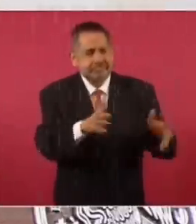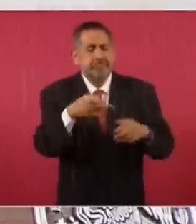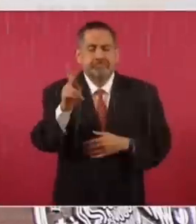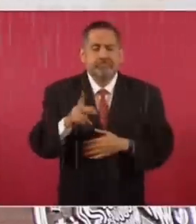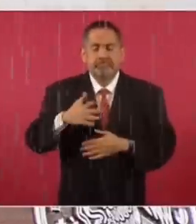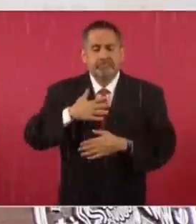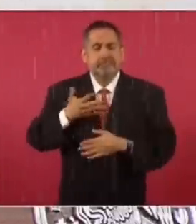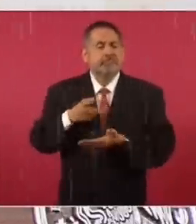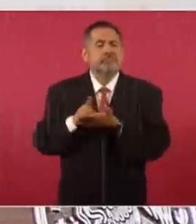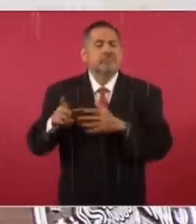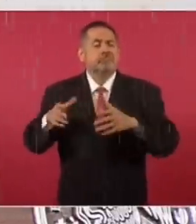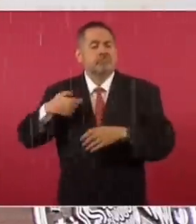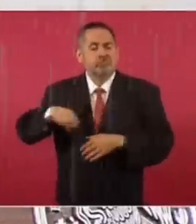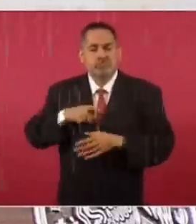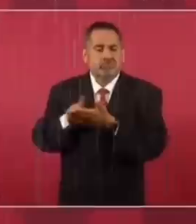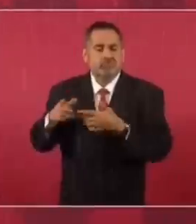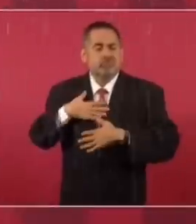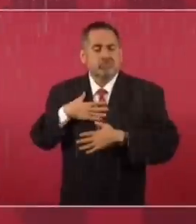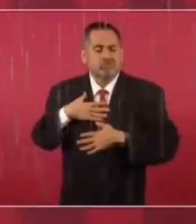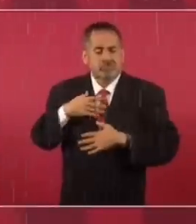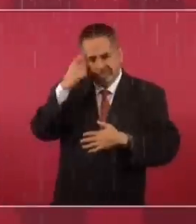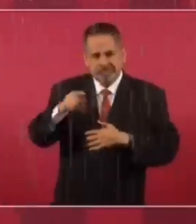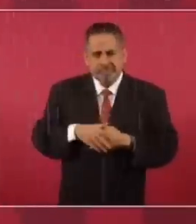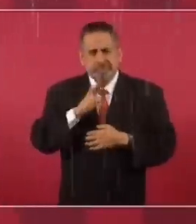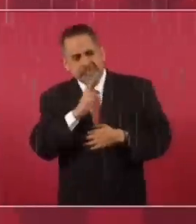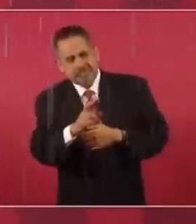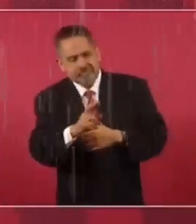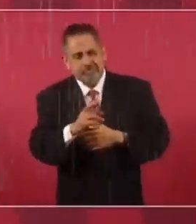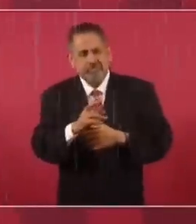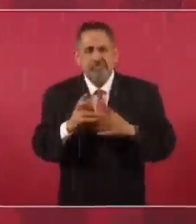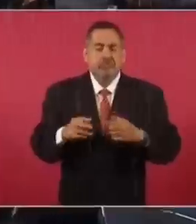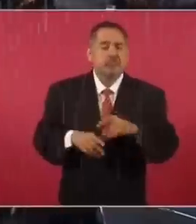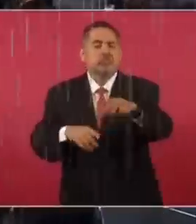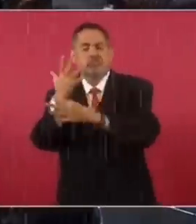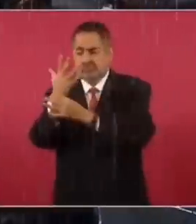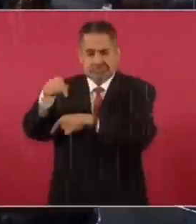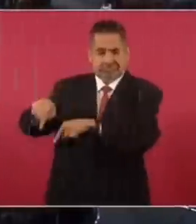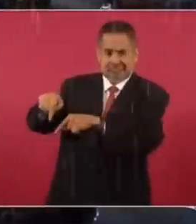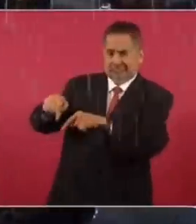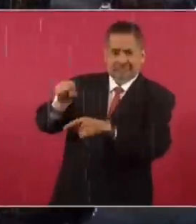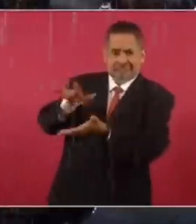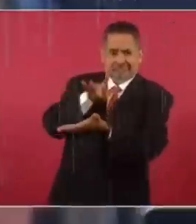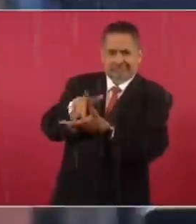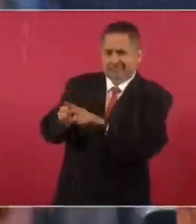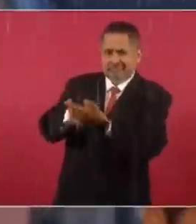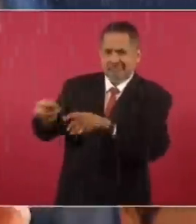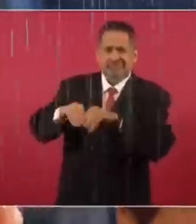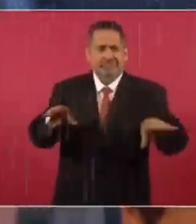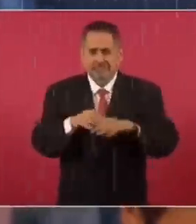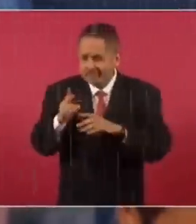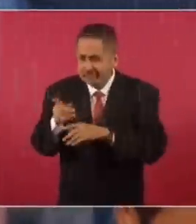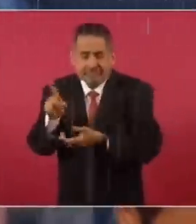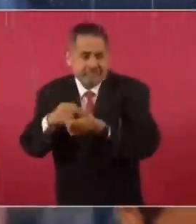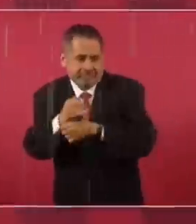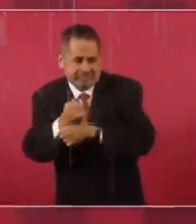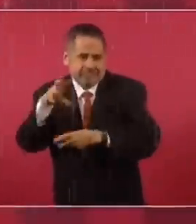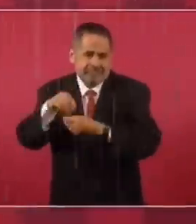pero pues también nosotros tenemos nuestro derecho a replicar. Sí. Son informes de los propios centros regionales de inteligencia.